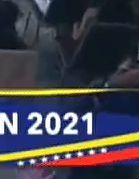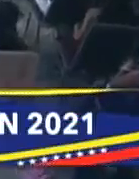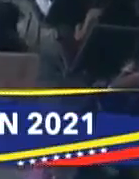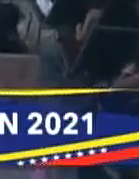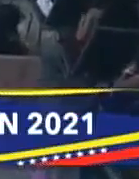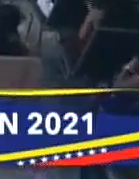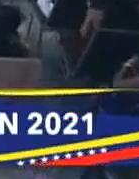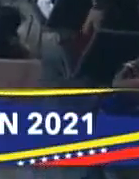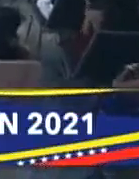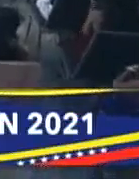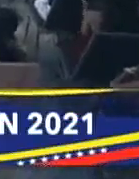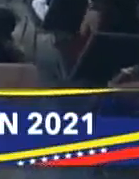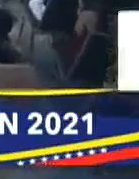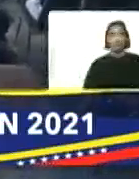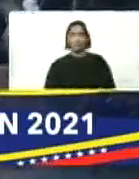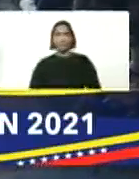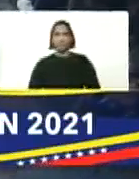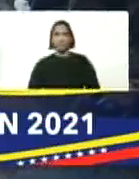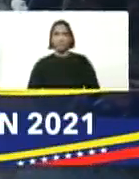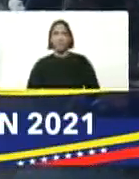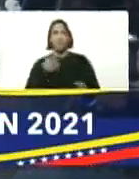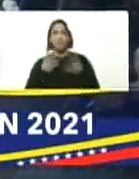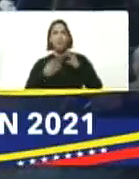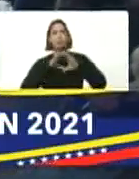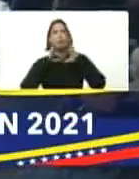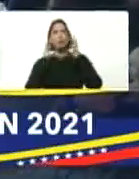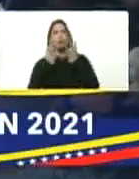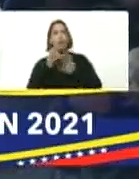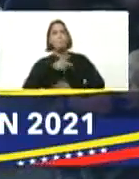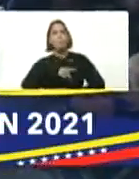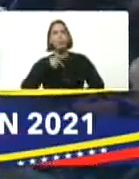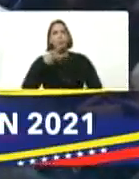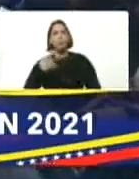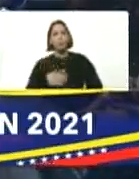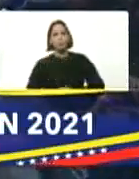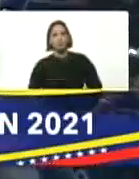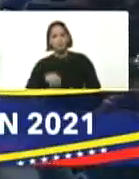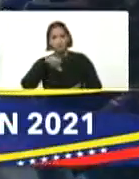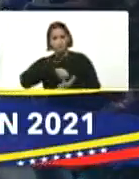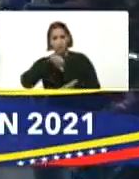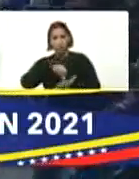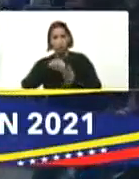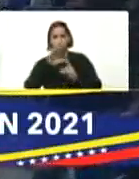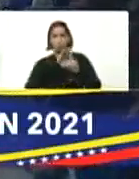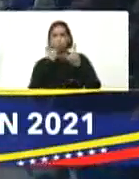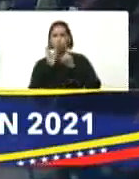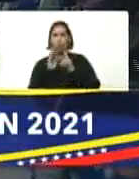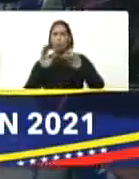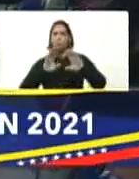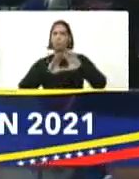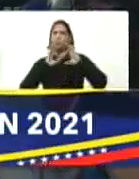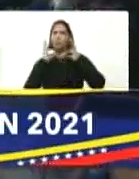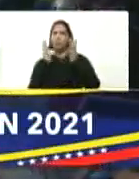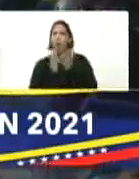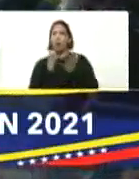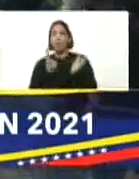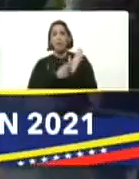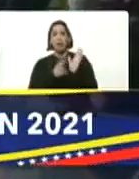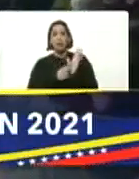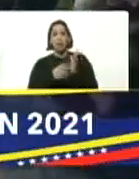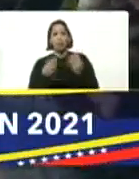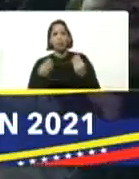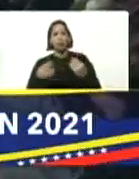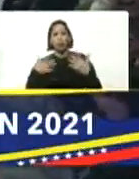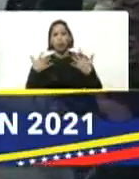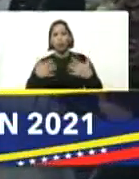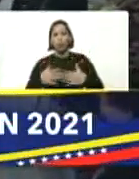Festival Mundial de Poesía, excelente. Venezuela, centro de la cultura mundial. De verdad, tanto